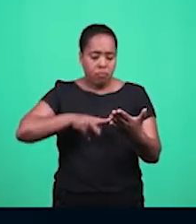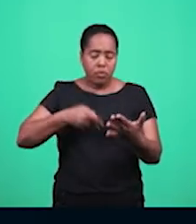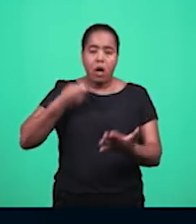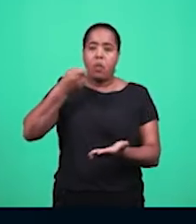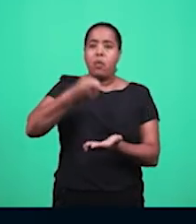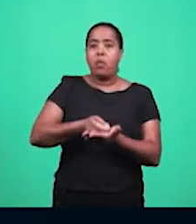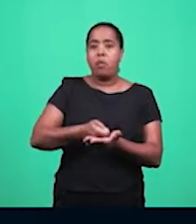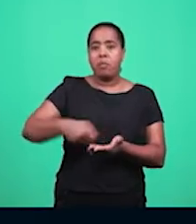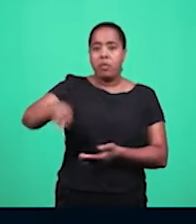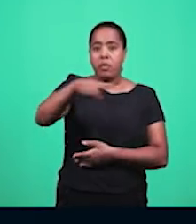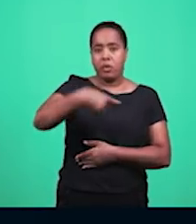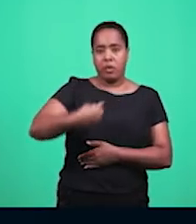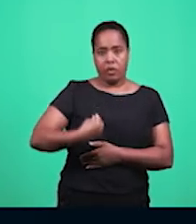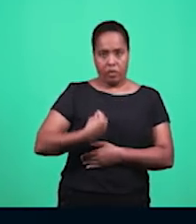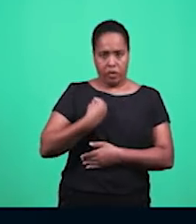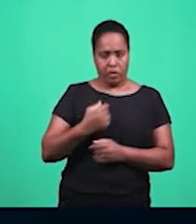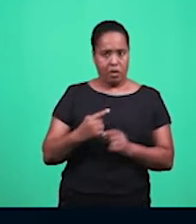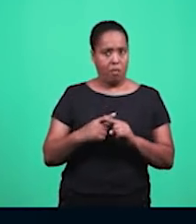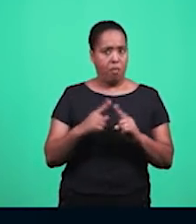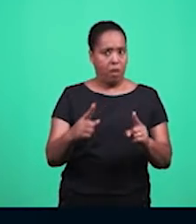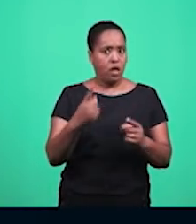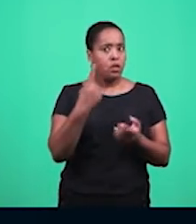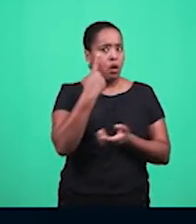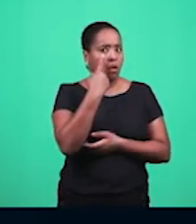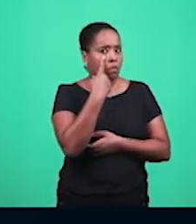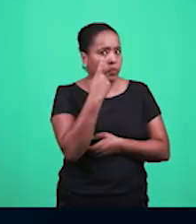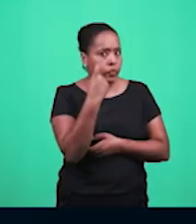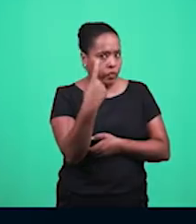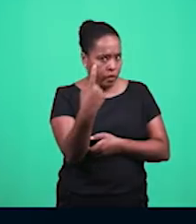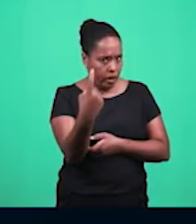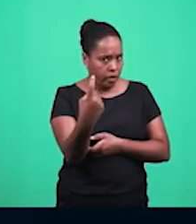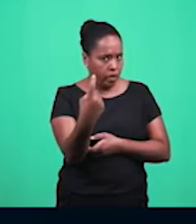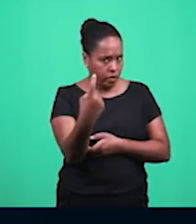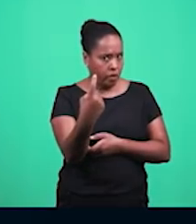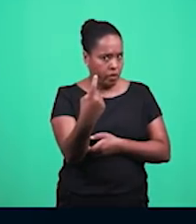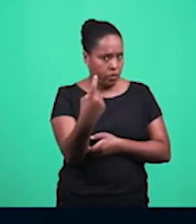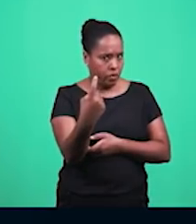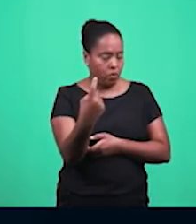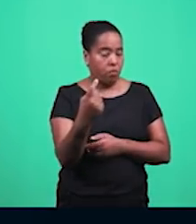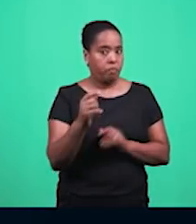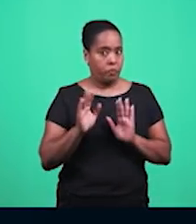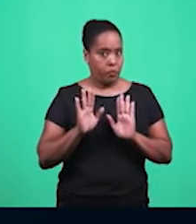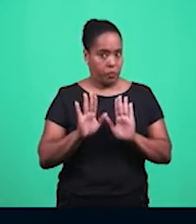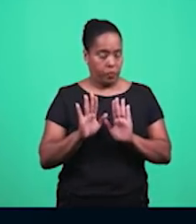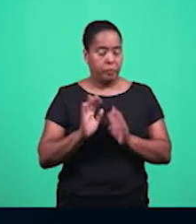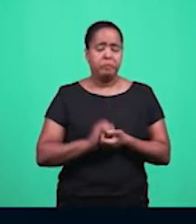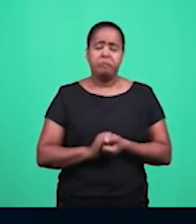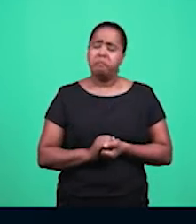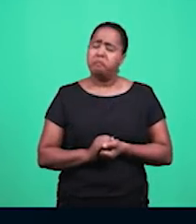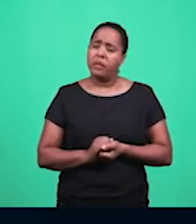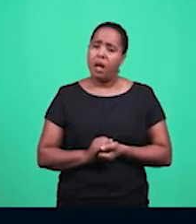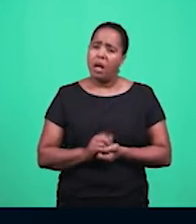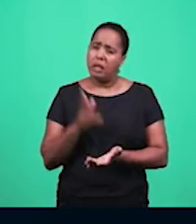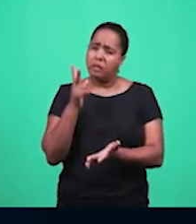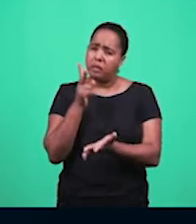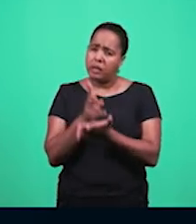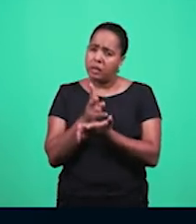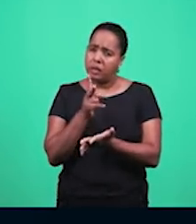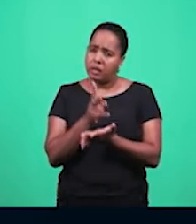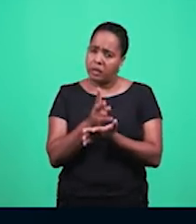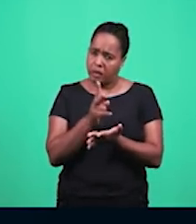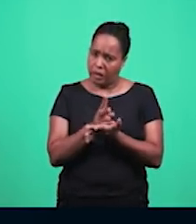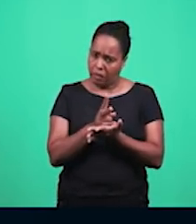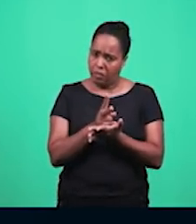nosotros pero hay algo muy interesante que yo quiero llamar la atención de los hermanos una cosa que siempre nos